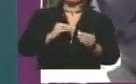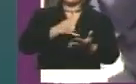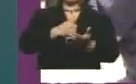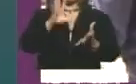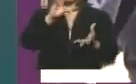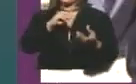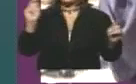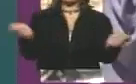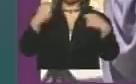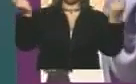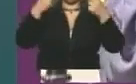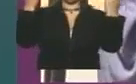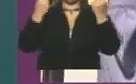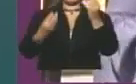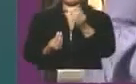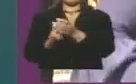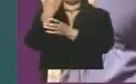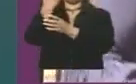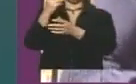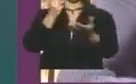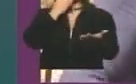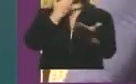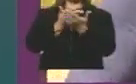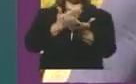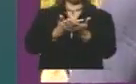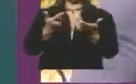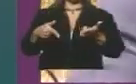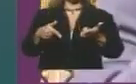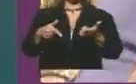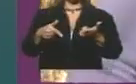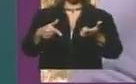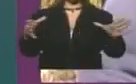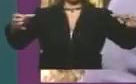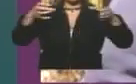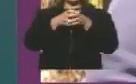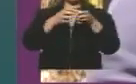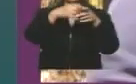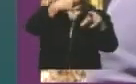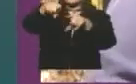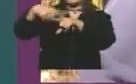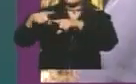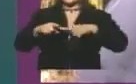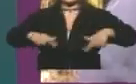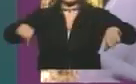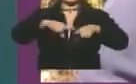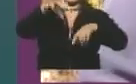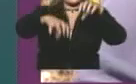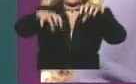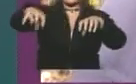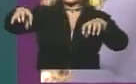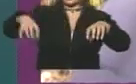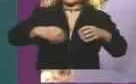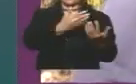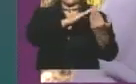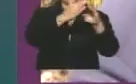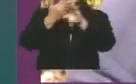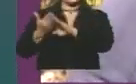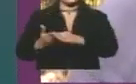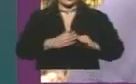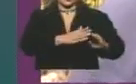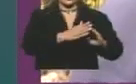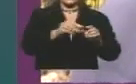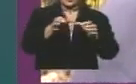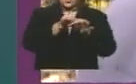darle un reimpulso, como en todas las ¿Qué cosas. ¿Qué propone usted para Propongo que eso suceda? Propongo reunirnos en diferentes estados, en diferentes comunidades, en